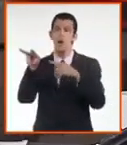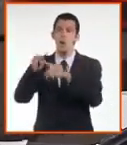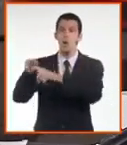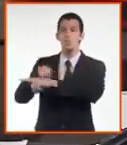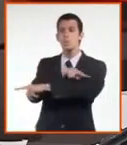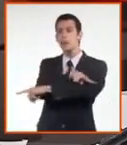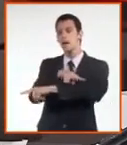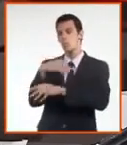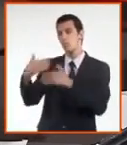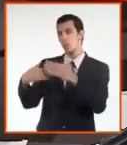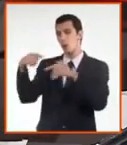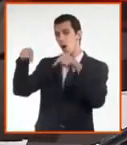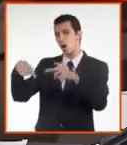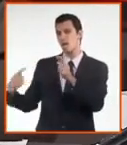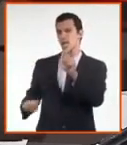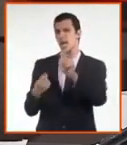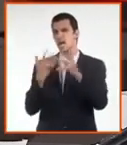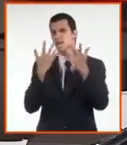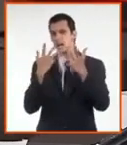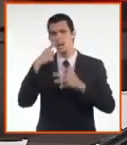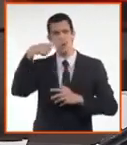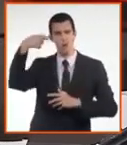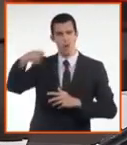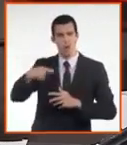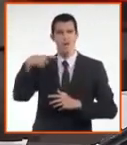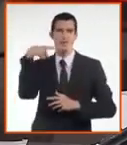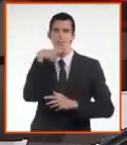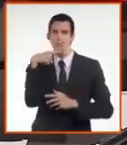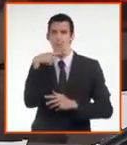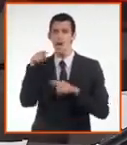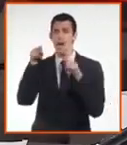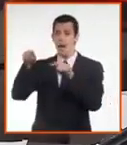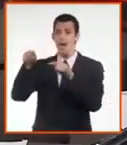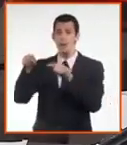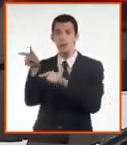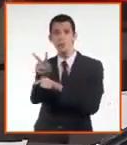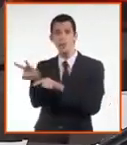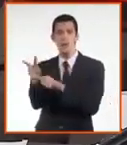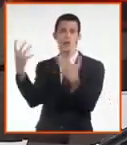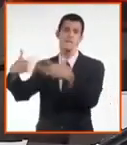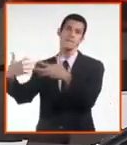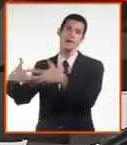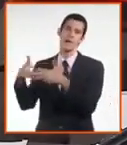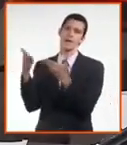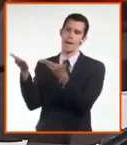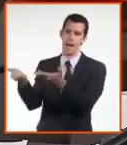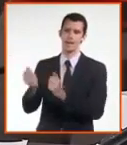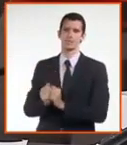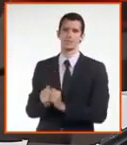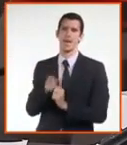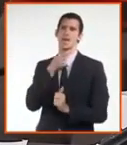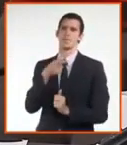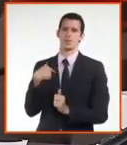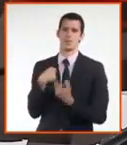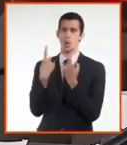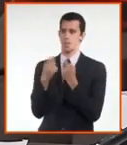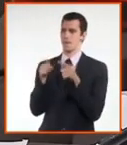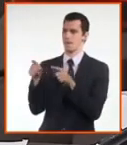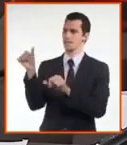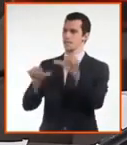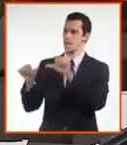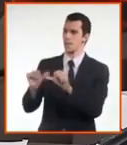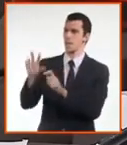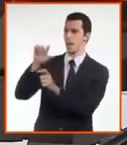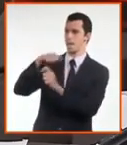varios países están tratando de protegerse en el tema este de la de la producción el consumo de los